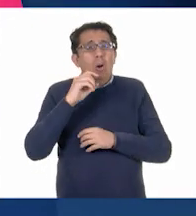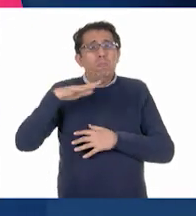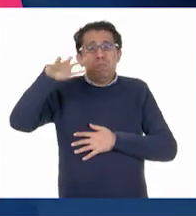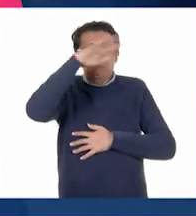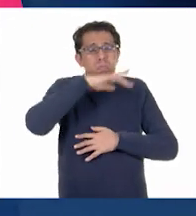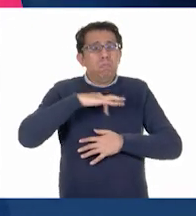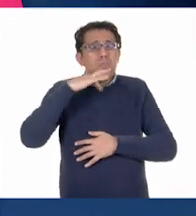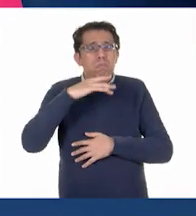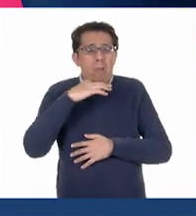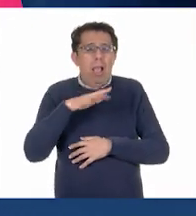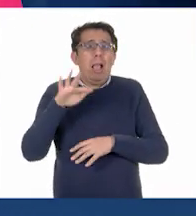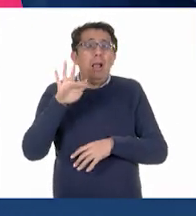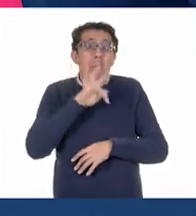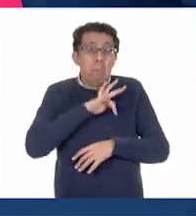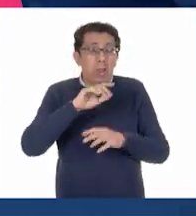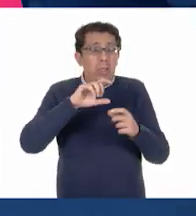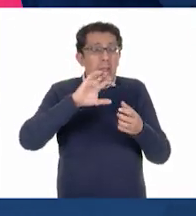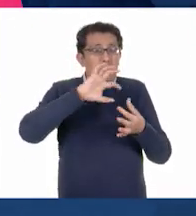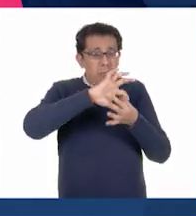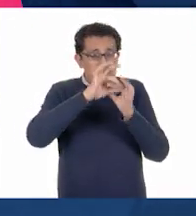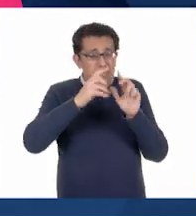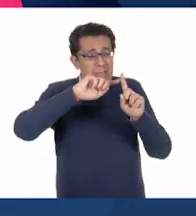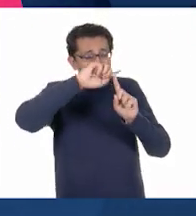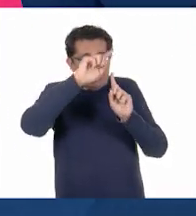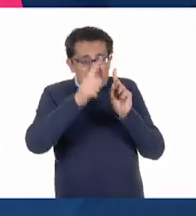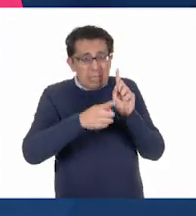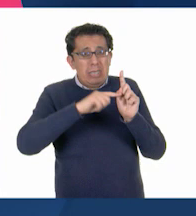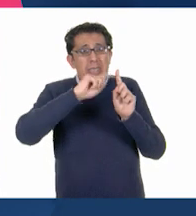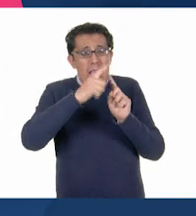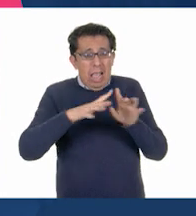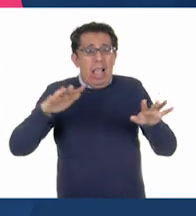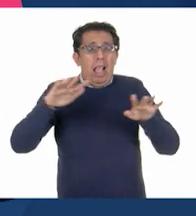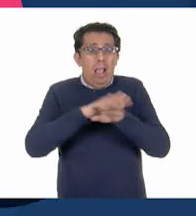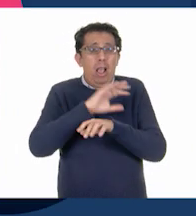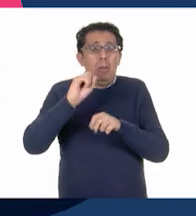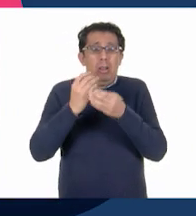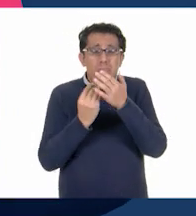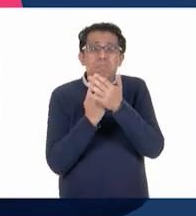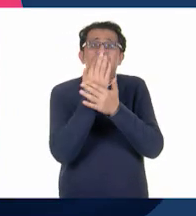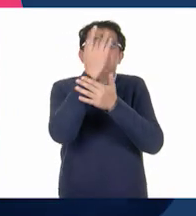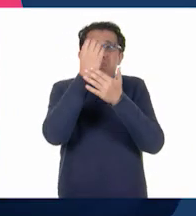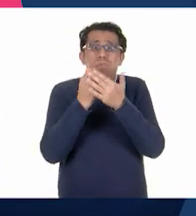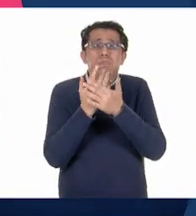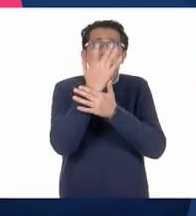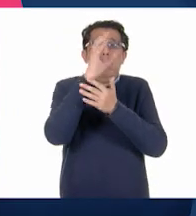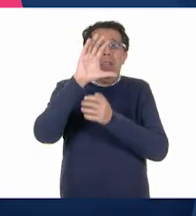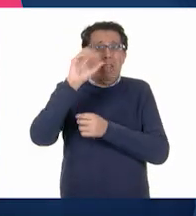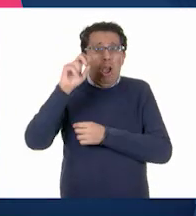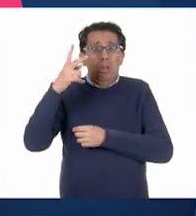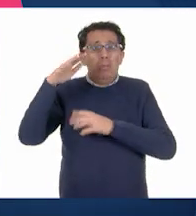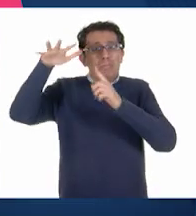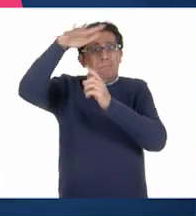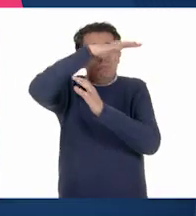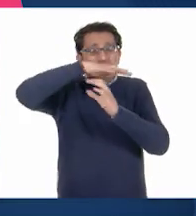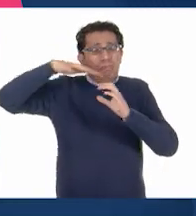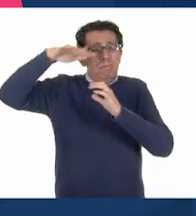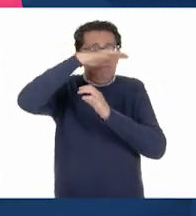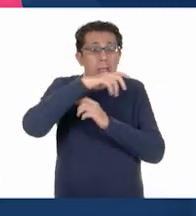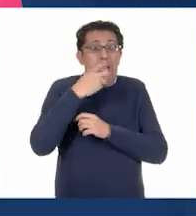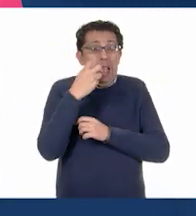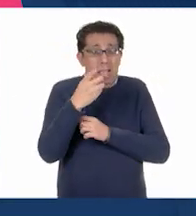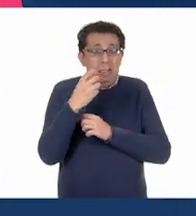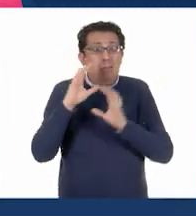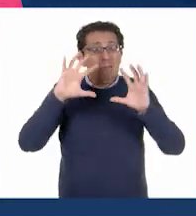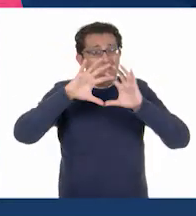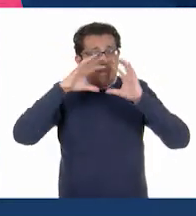el ciclo debido a la expulsión excesiva de dióxido de carbono hacia la atmósfera. Con esto, nuestro planeta podría tener cambios climáticos